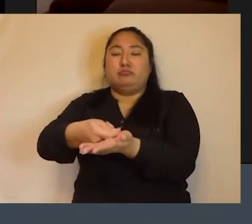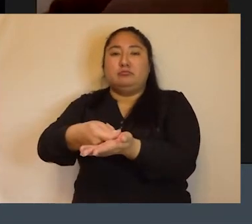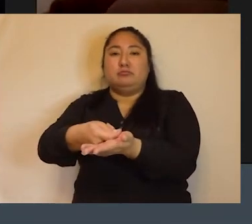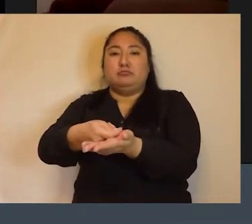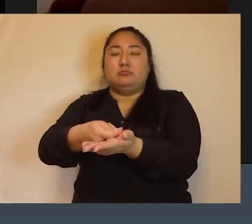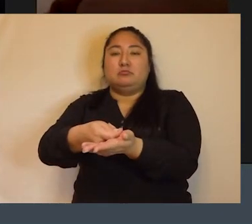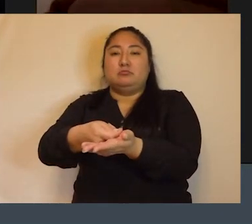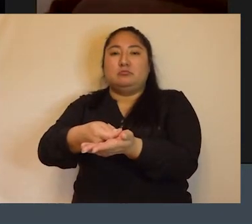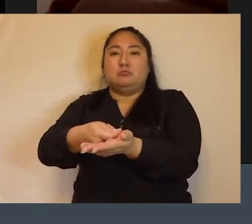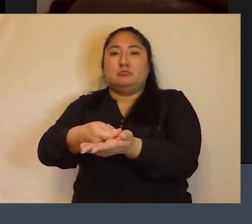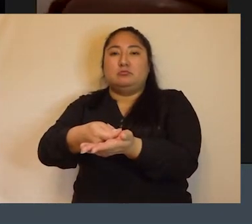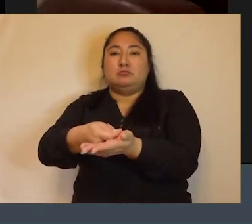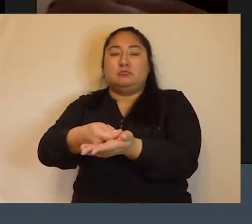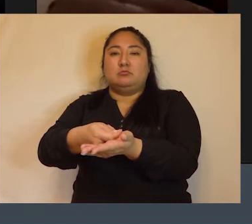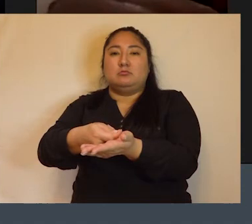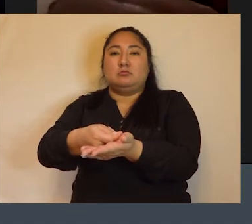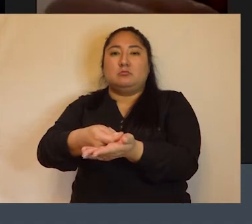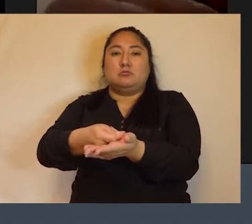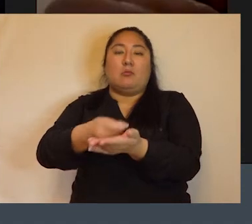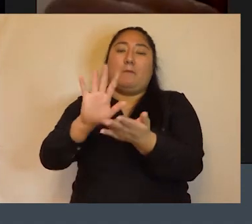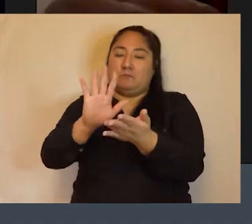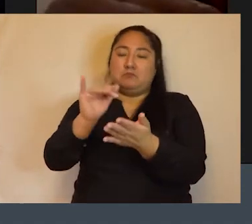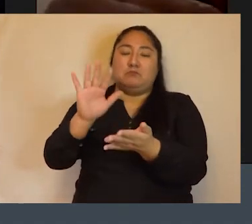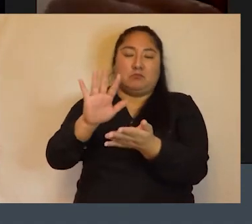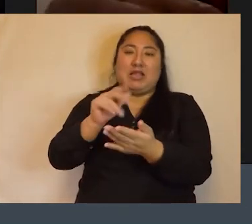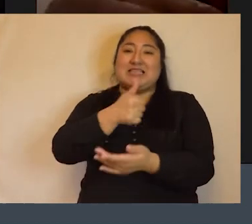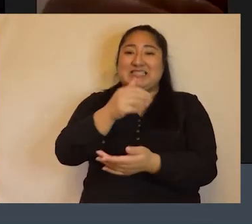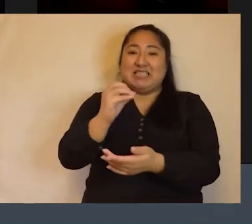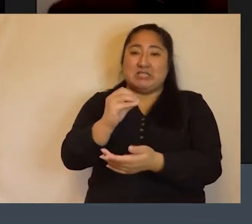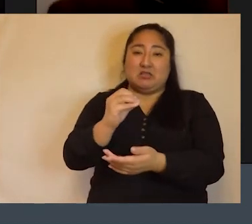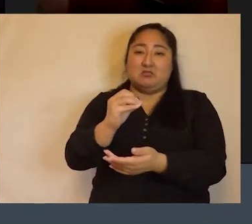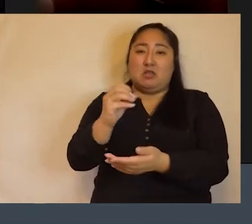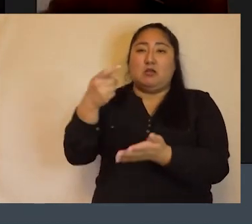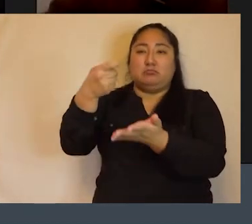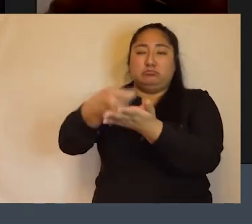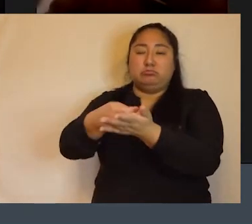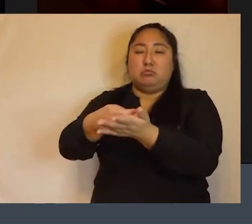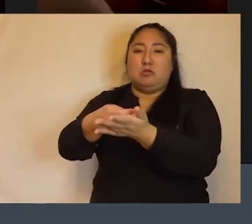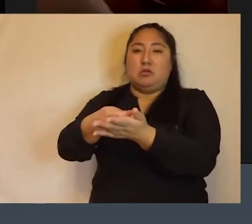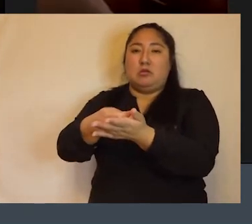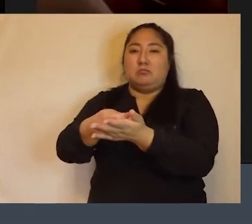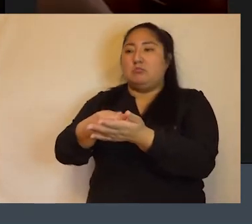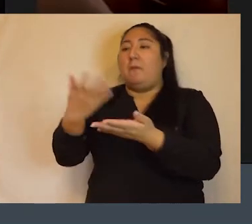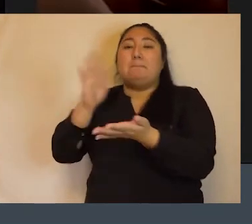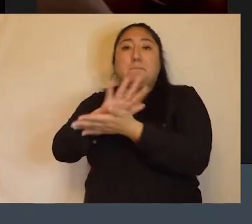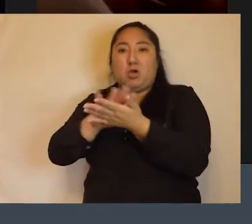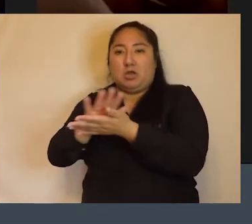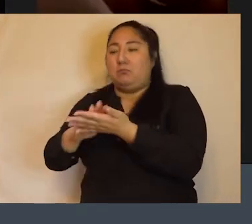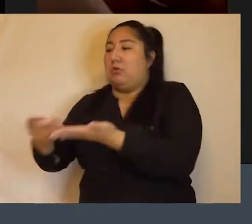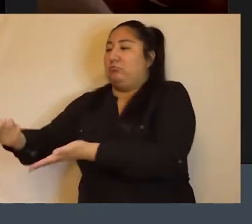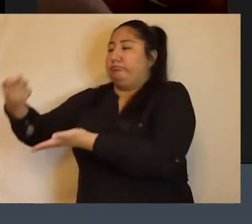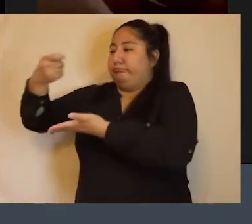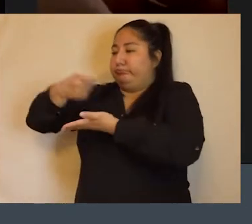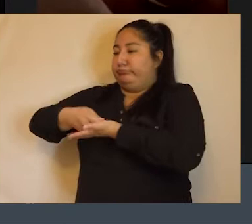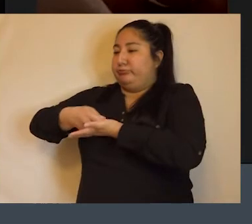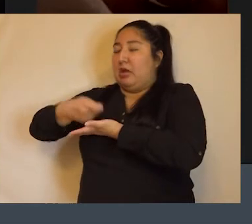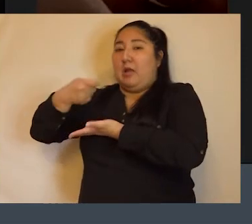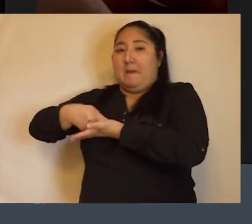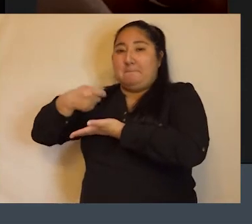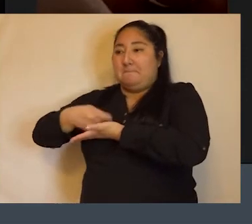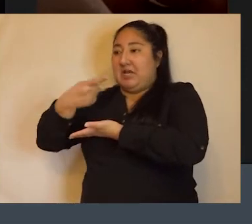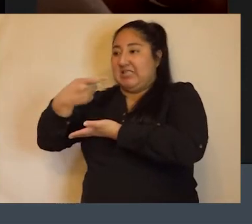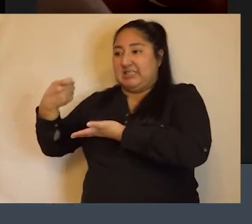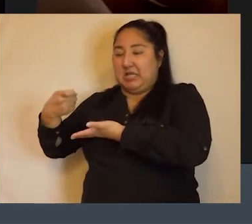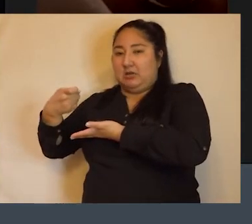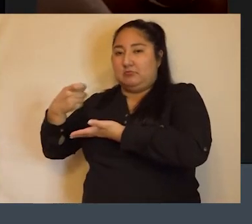cuenta 2, ¿ya? Tú, más bien los 60 pesos que pusiste en la cuenta 2, tuviste que ganar 100,